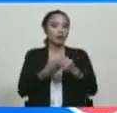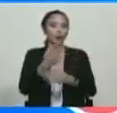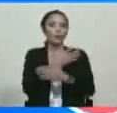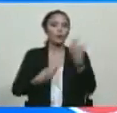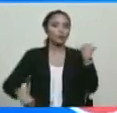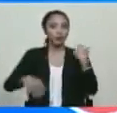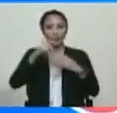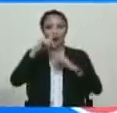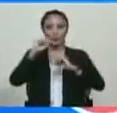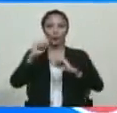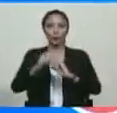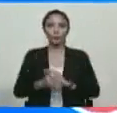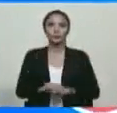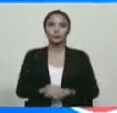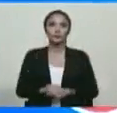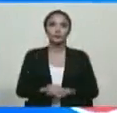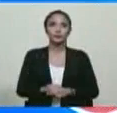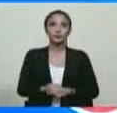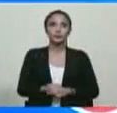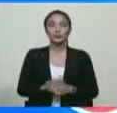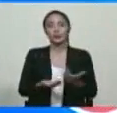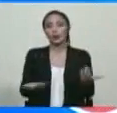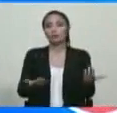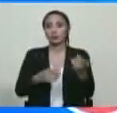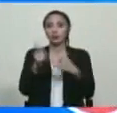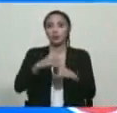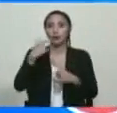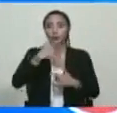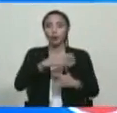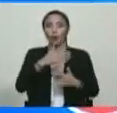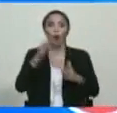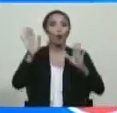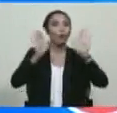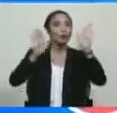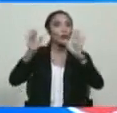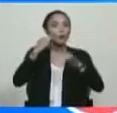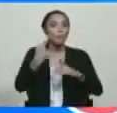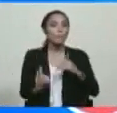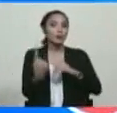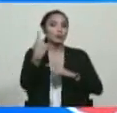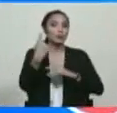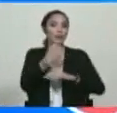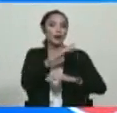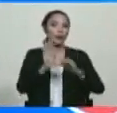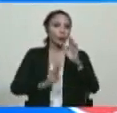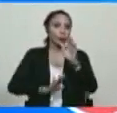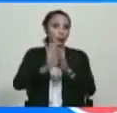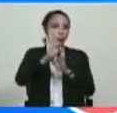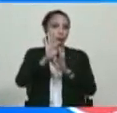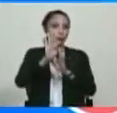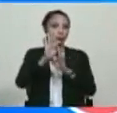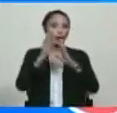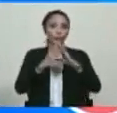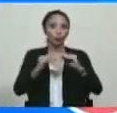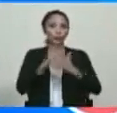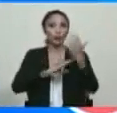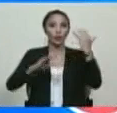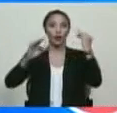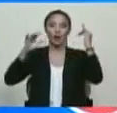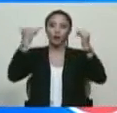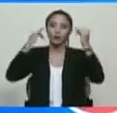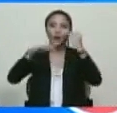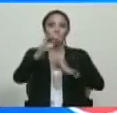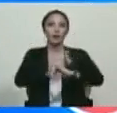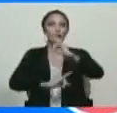Maduro, sabiendo que el turismo es uno de los principales motores y esta feria